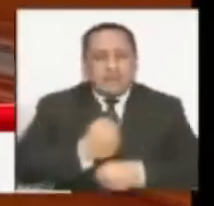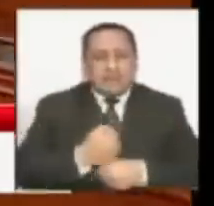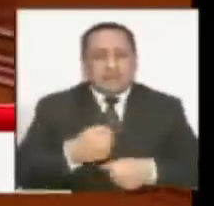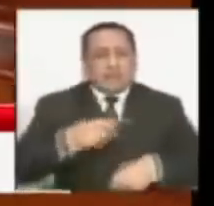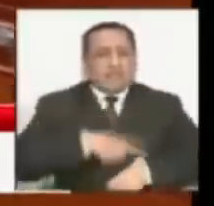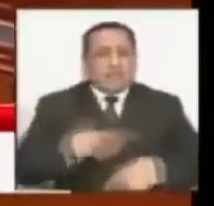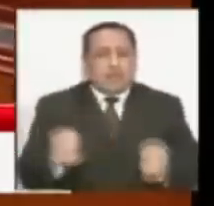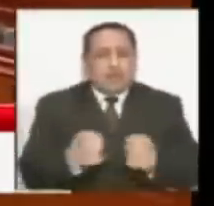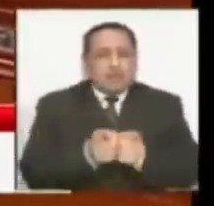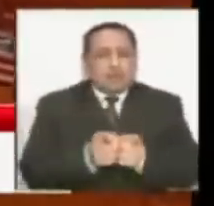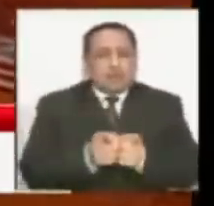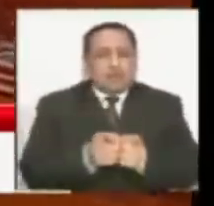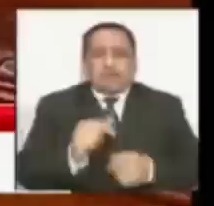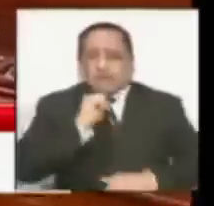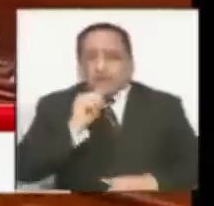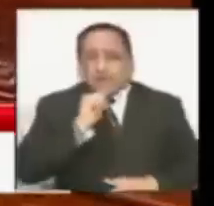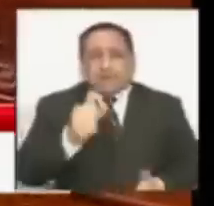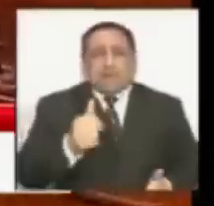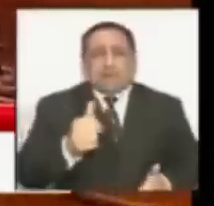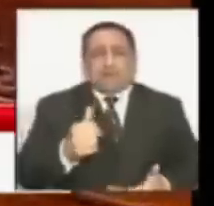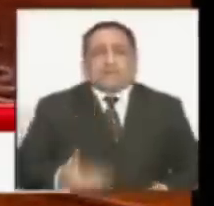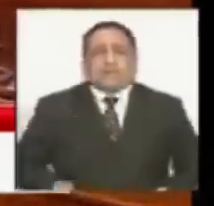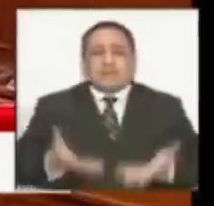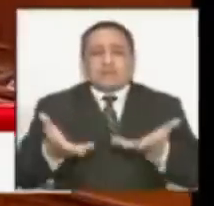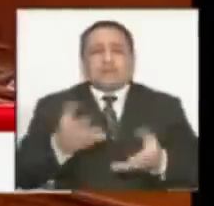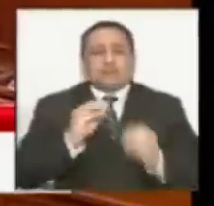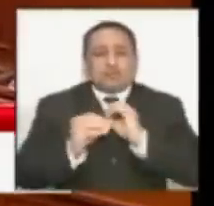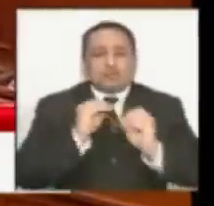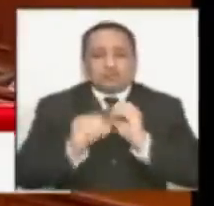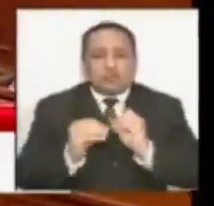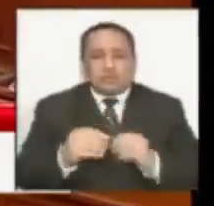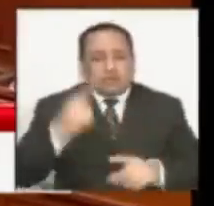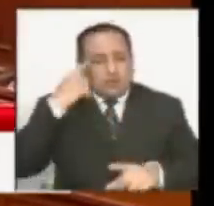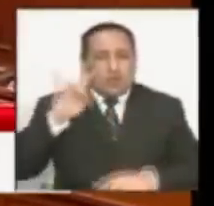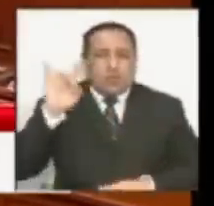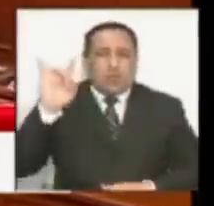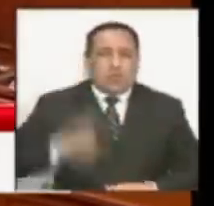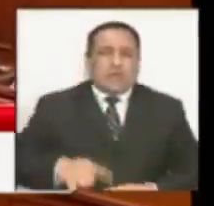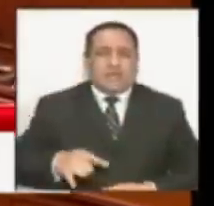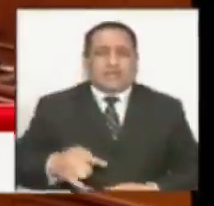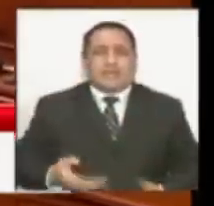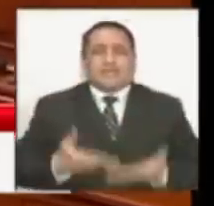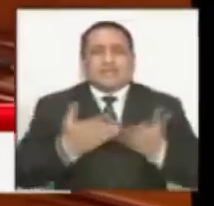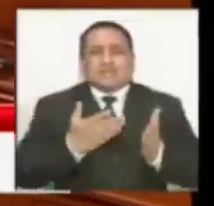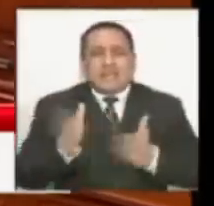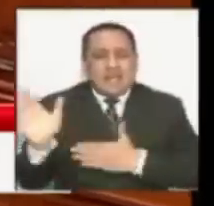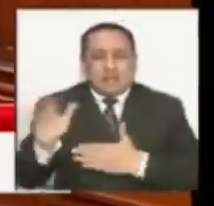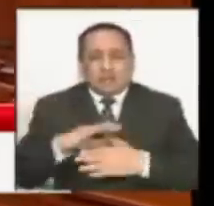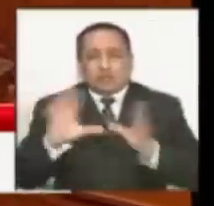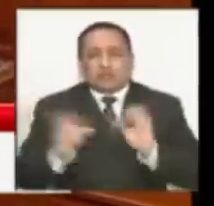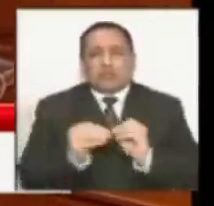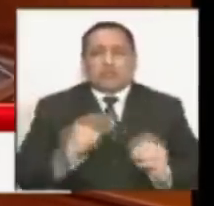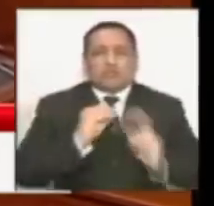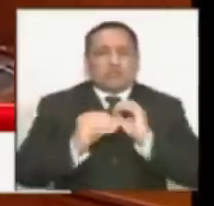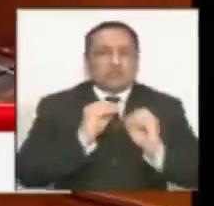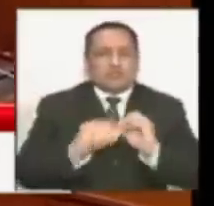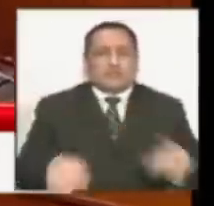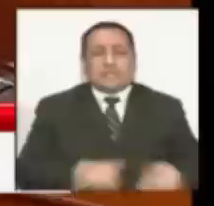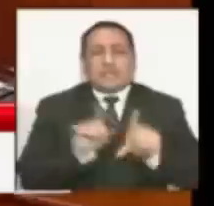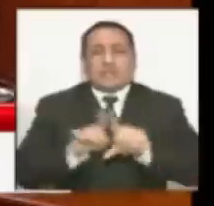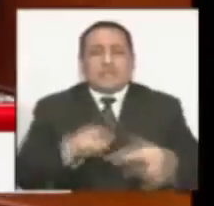jóvenes muy preocupados con la situación política actual, quienes han tenido una participación bastante